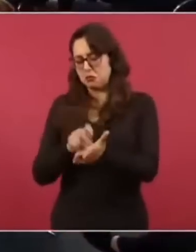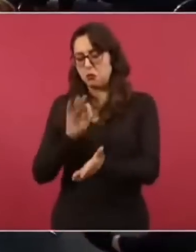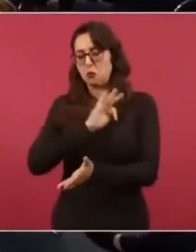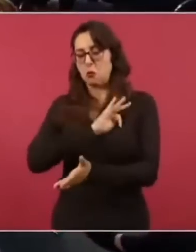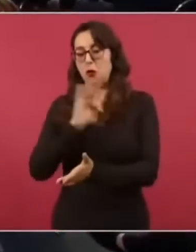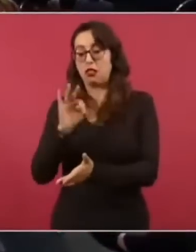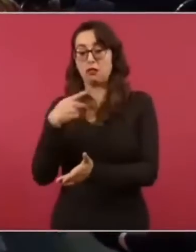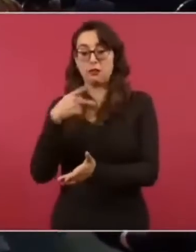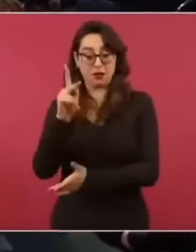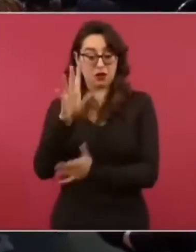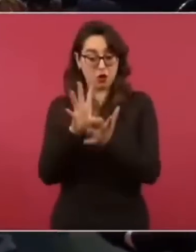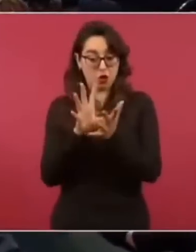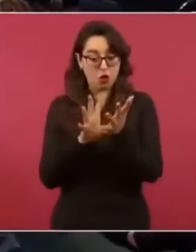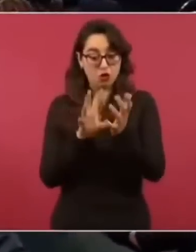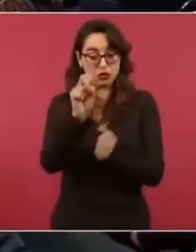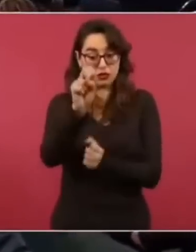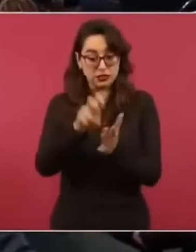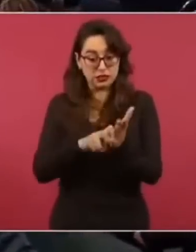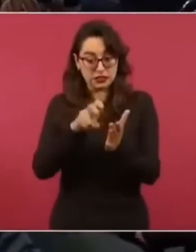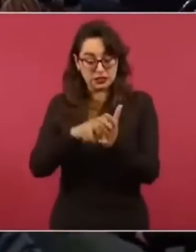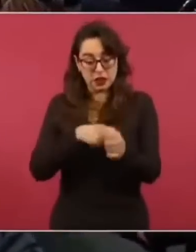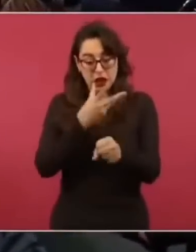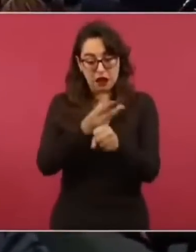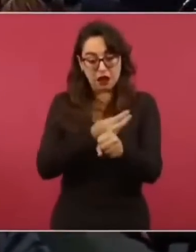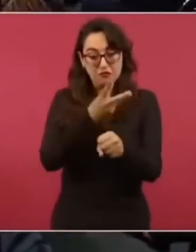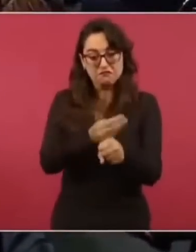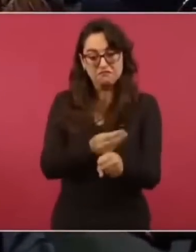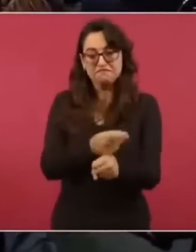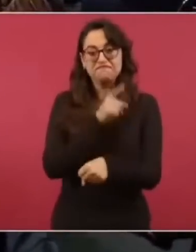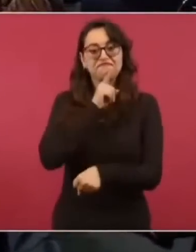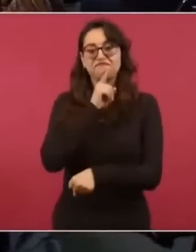pero no reformar la Constitución.